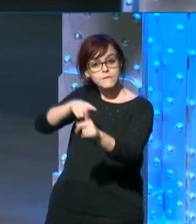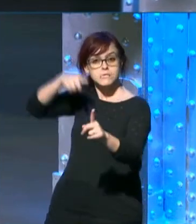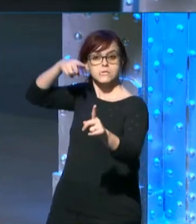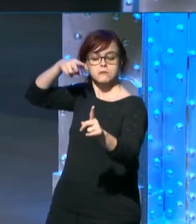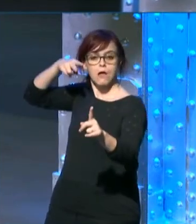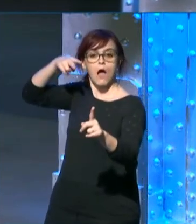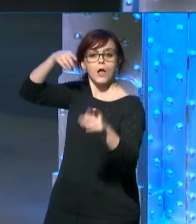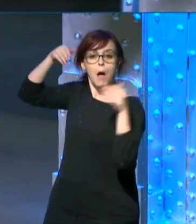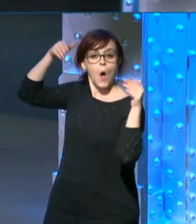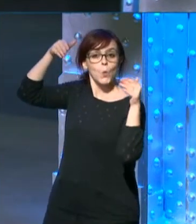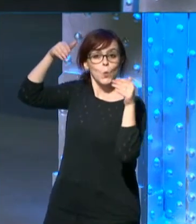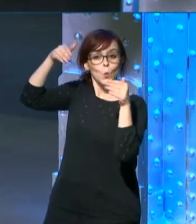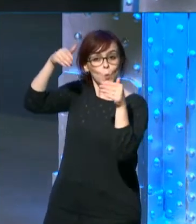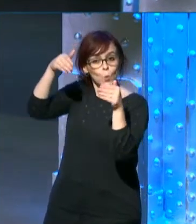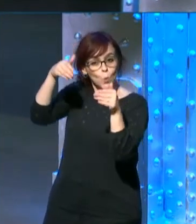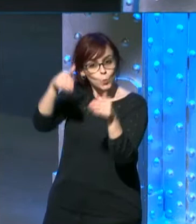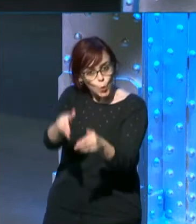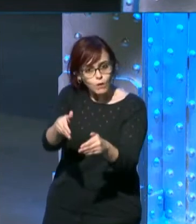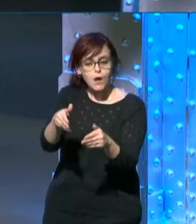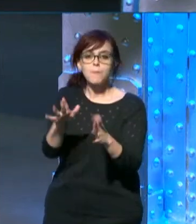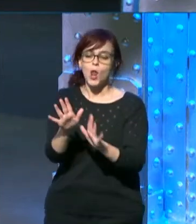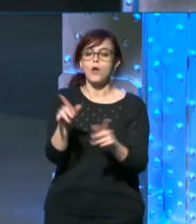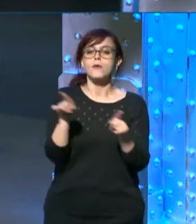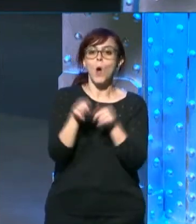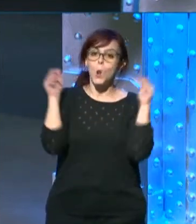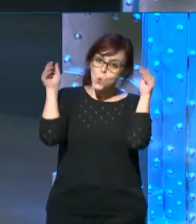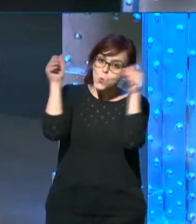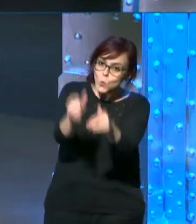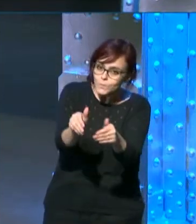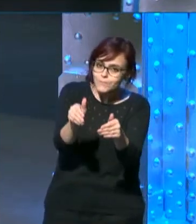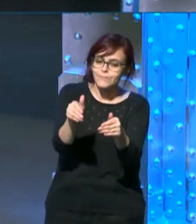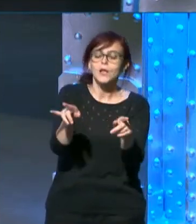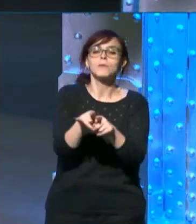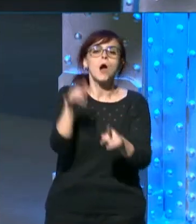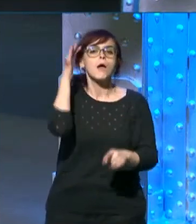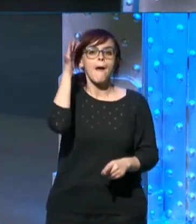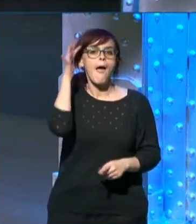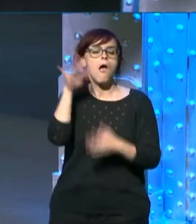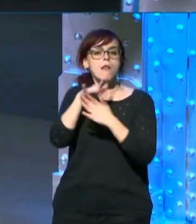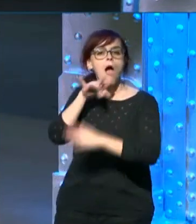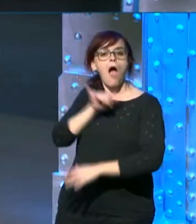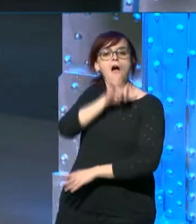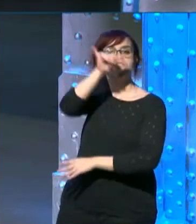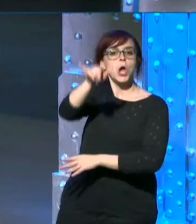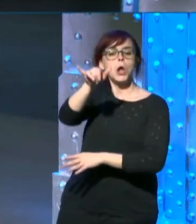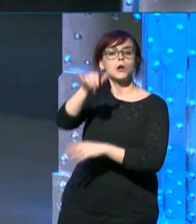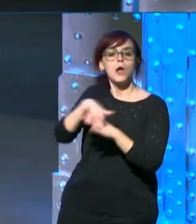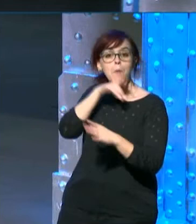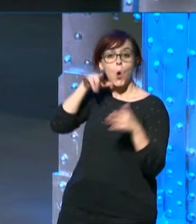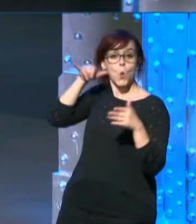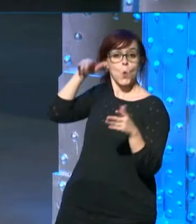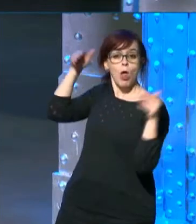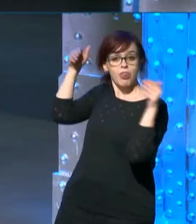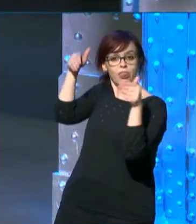Alonso a lo más particular, pero caer con estilo, no estrellarnos, ¿no? Porque hay que reconocer que la vida en los proyectos, la vida en el día a